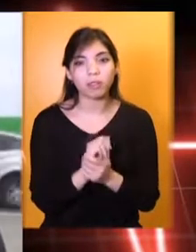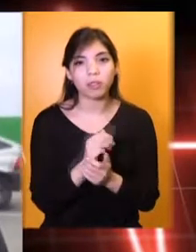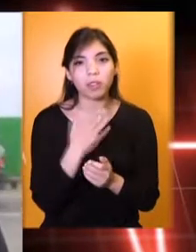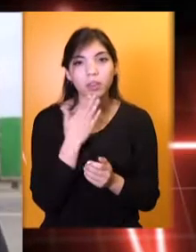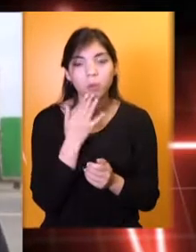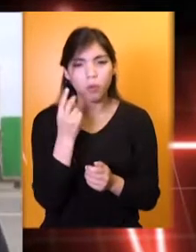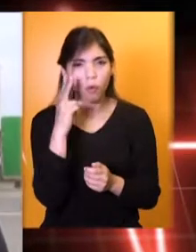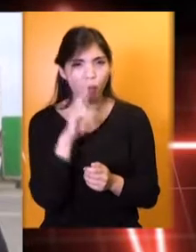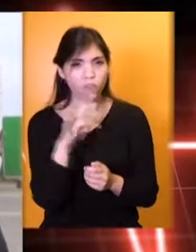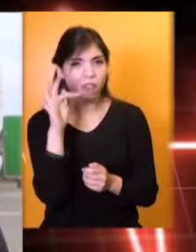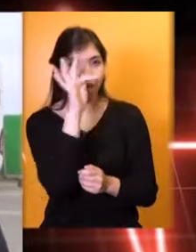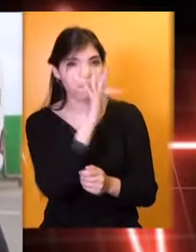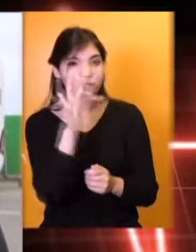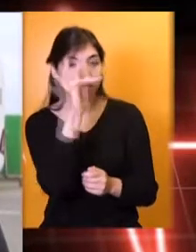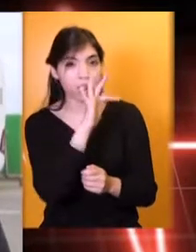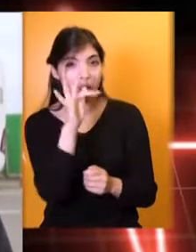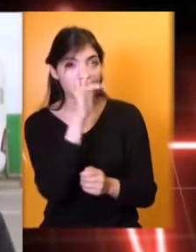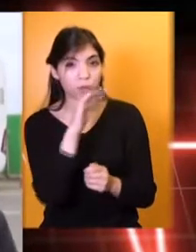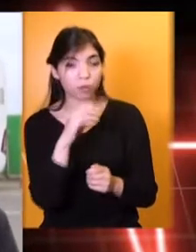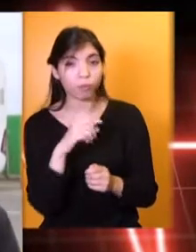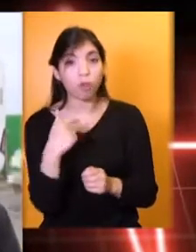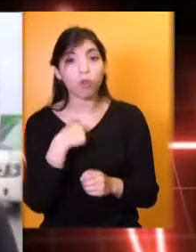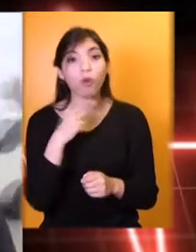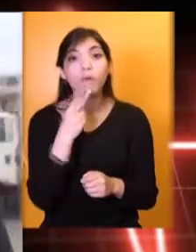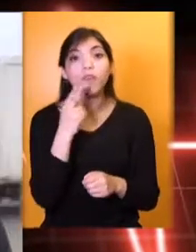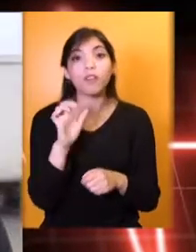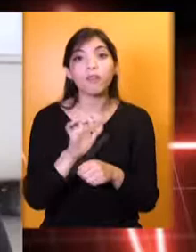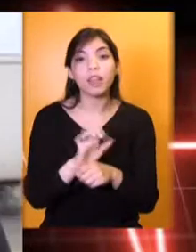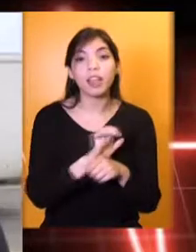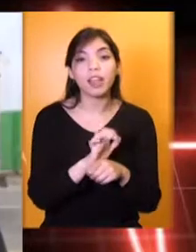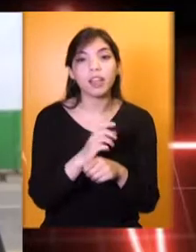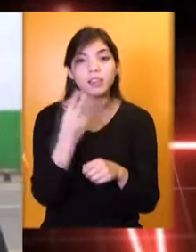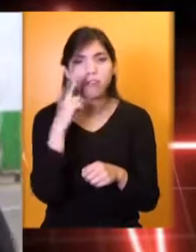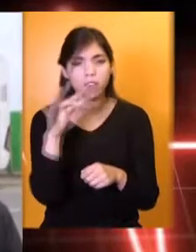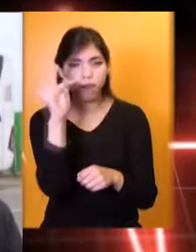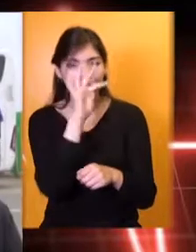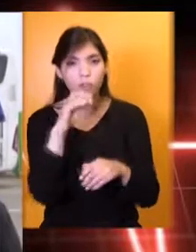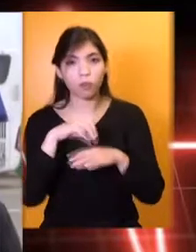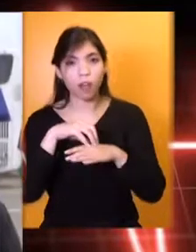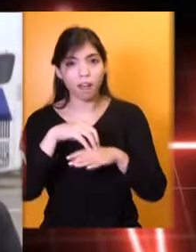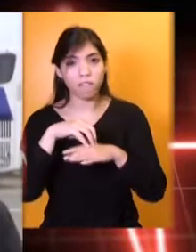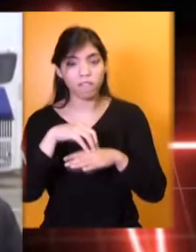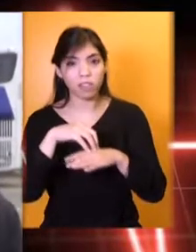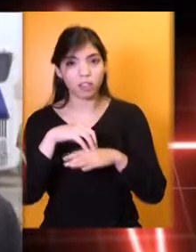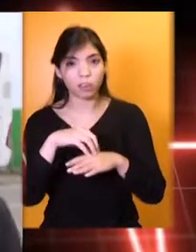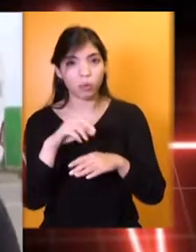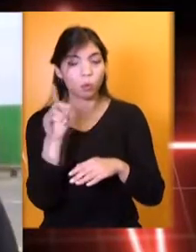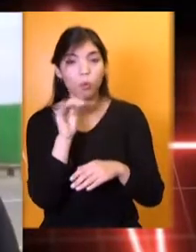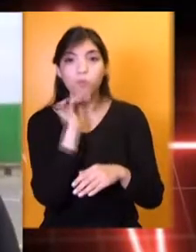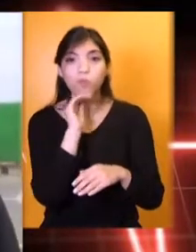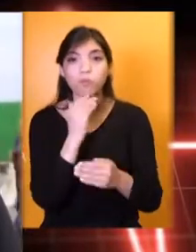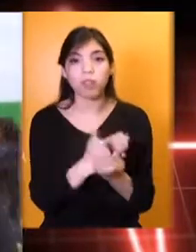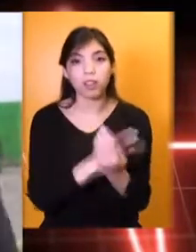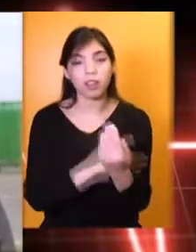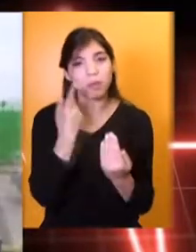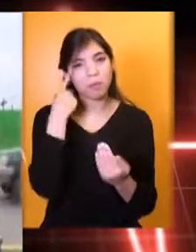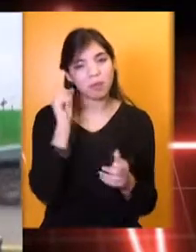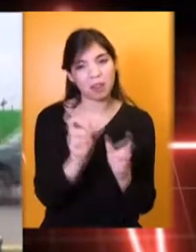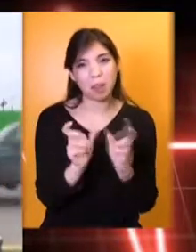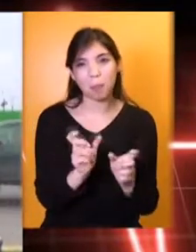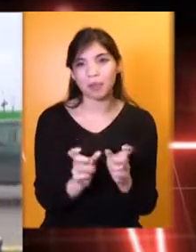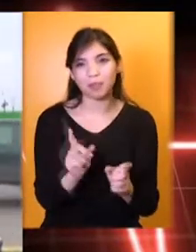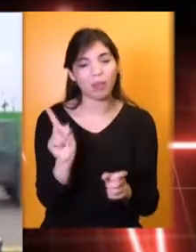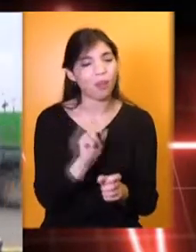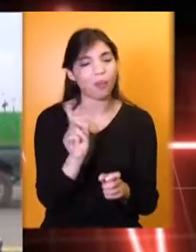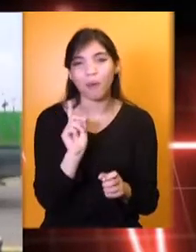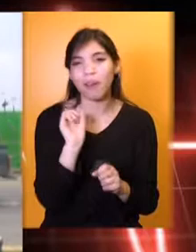unos avisos en Facebook, alerce, yo vivo en alerce. Y claro, bueno, la gente en todo caso no hace caso.